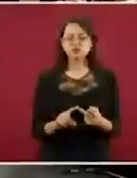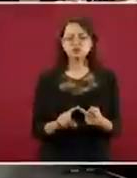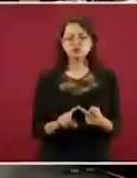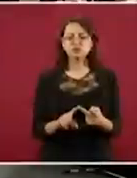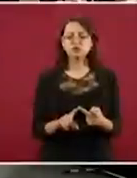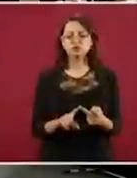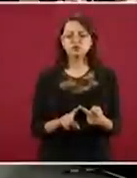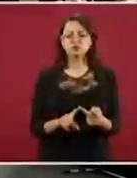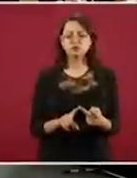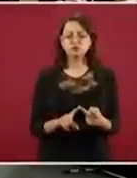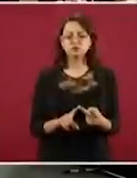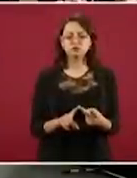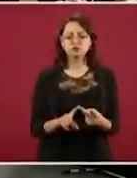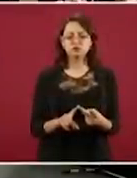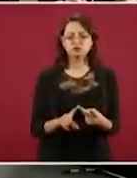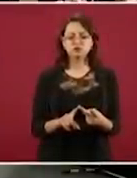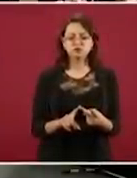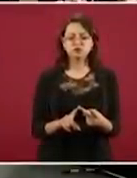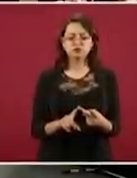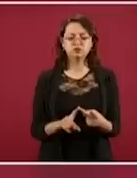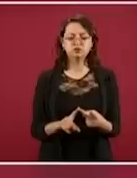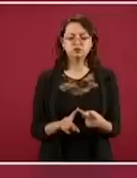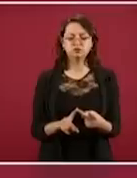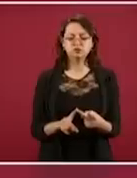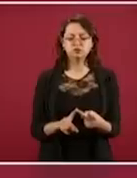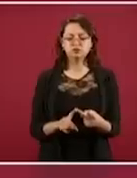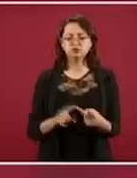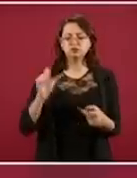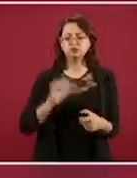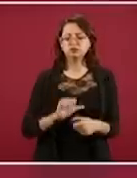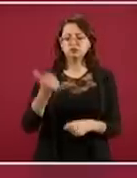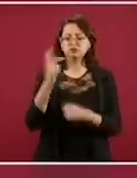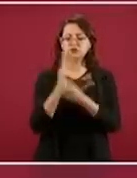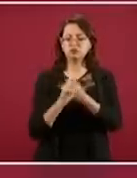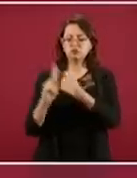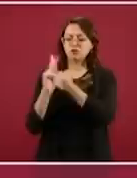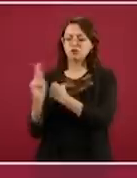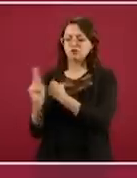es que ha crecido la inversión extranjera